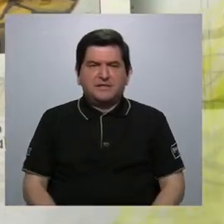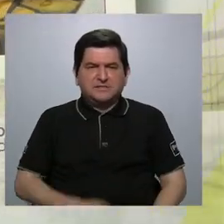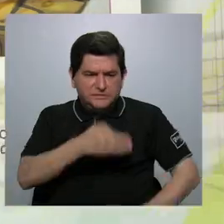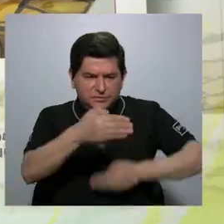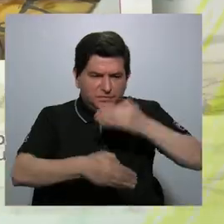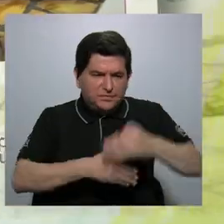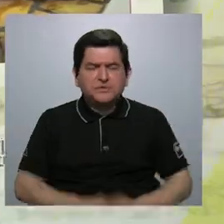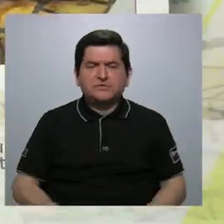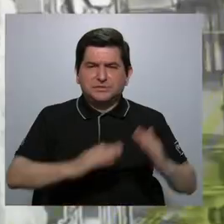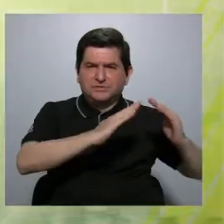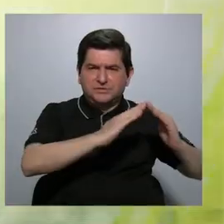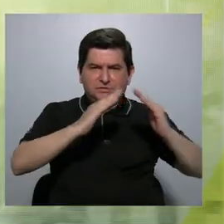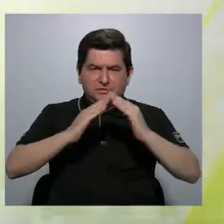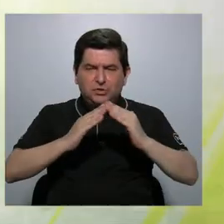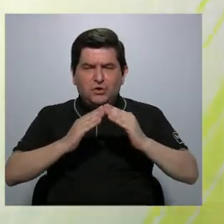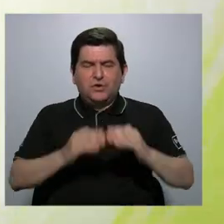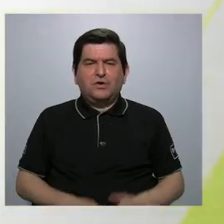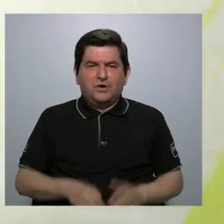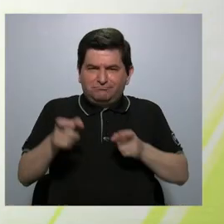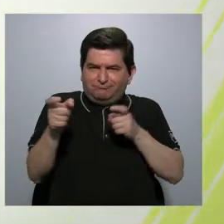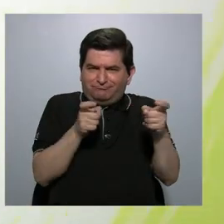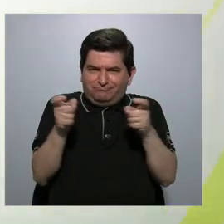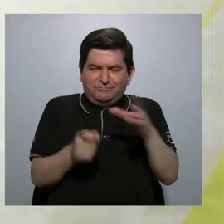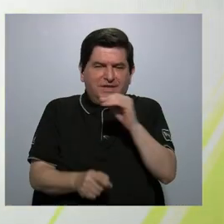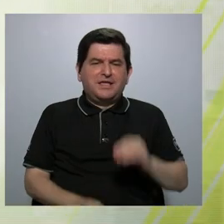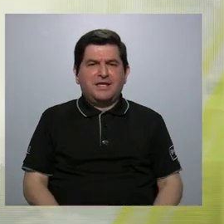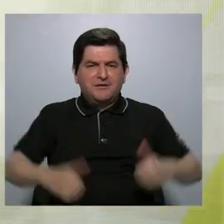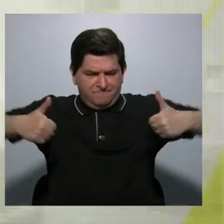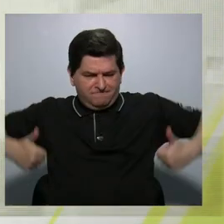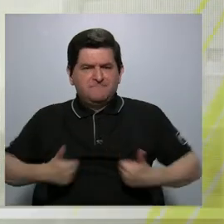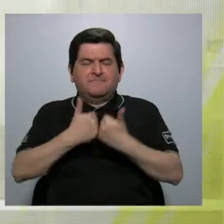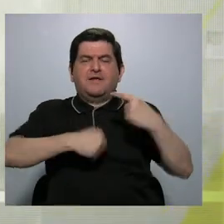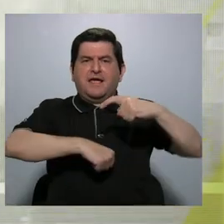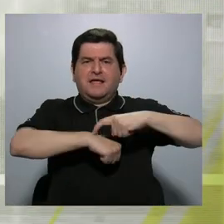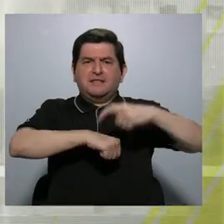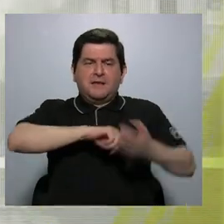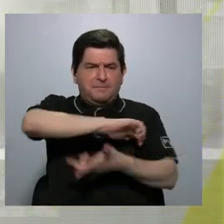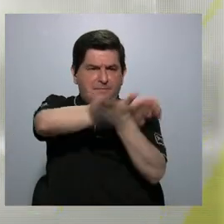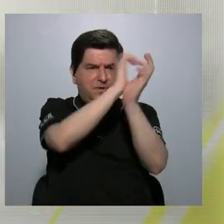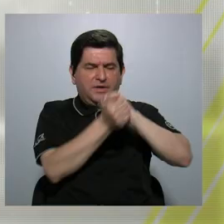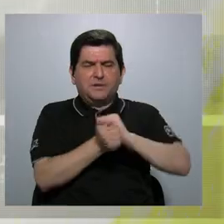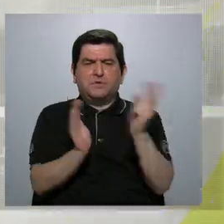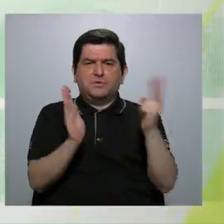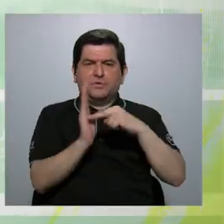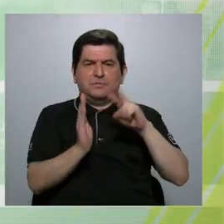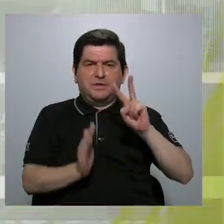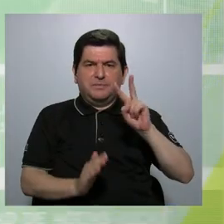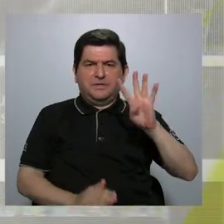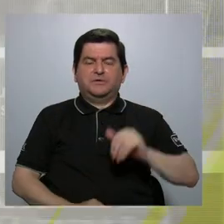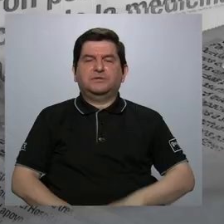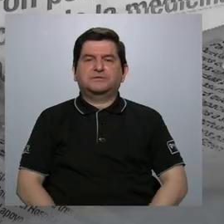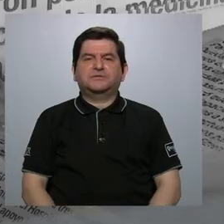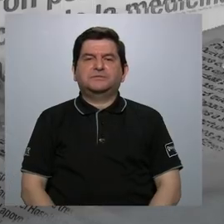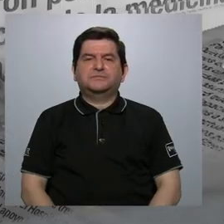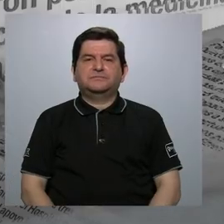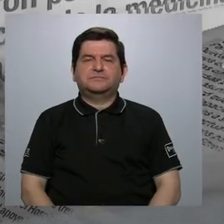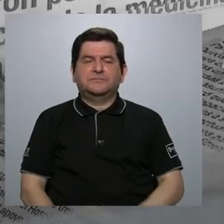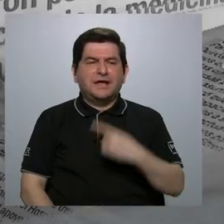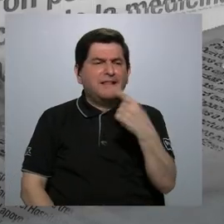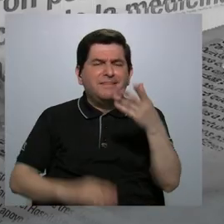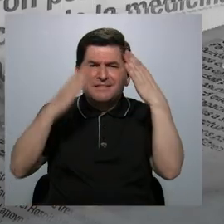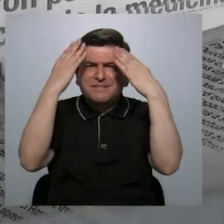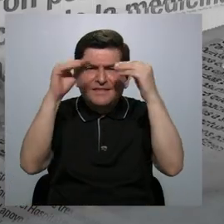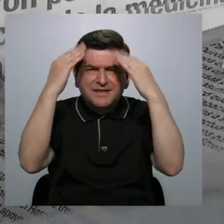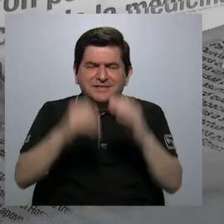tendencias del sector vivienda, gestión y desafíos en épocas de cambio 2024. Señala el